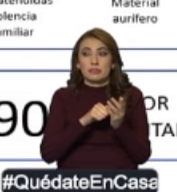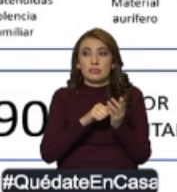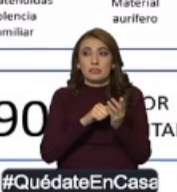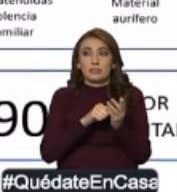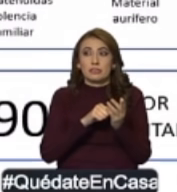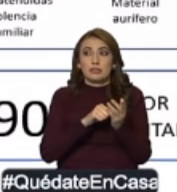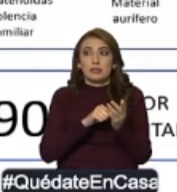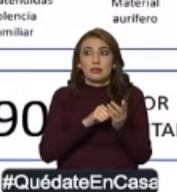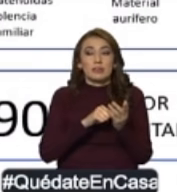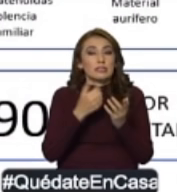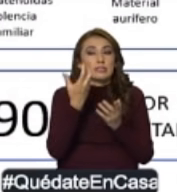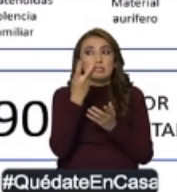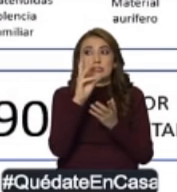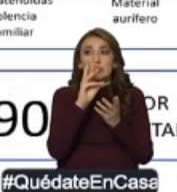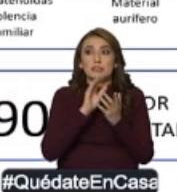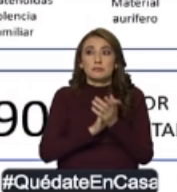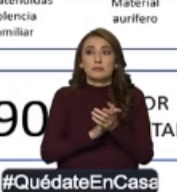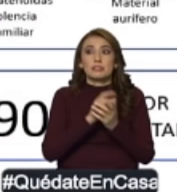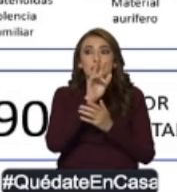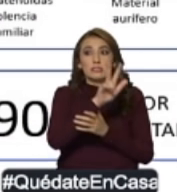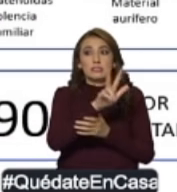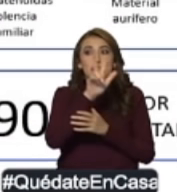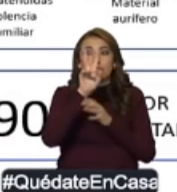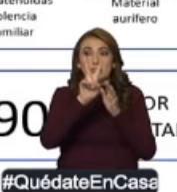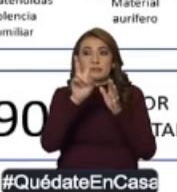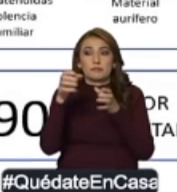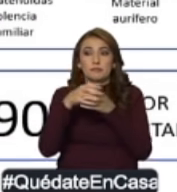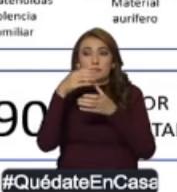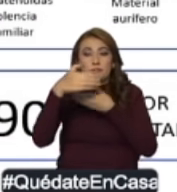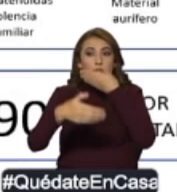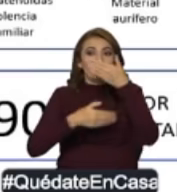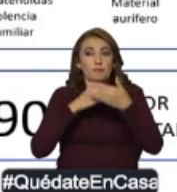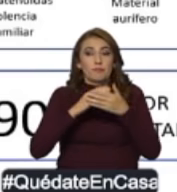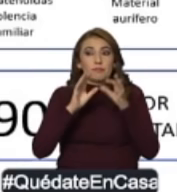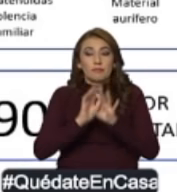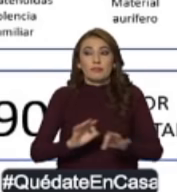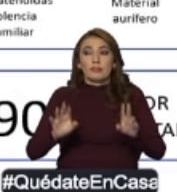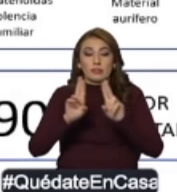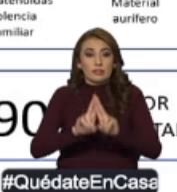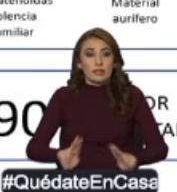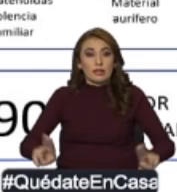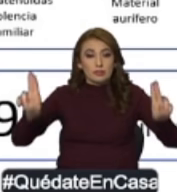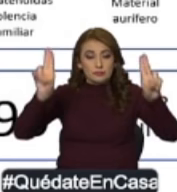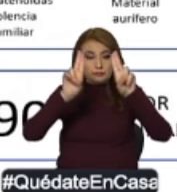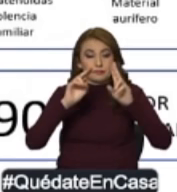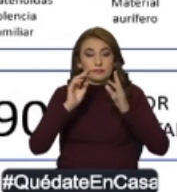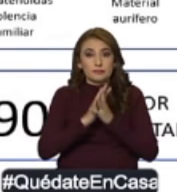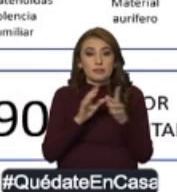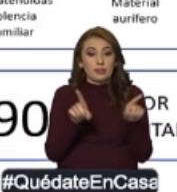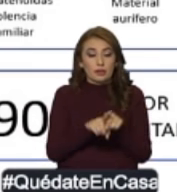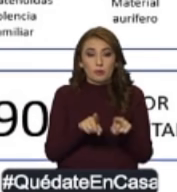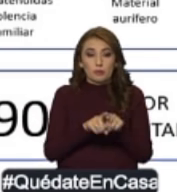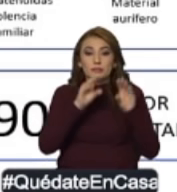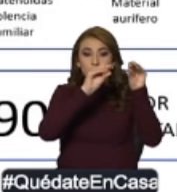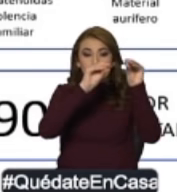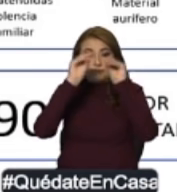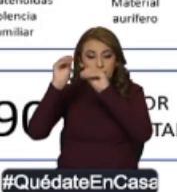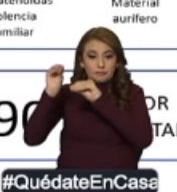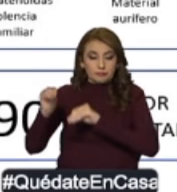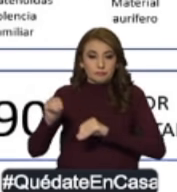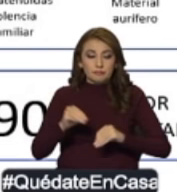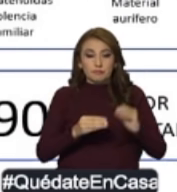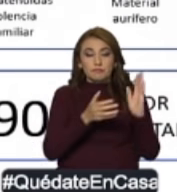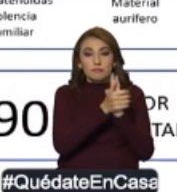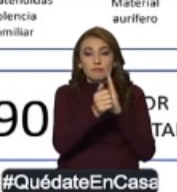16.390 acciones desarrolladas con nuestros policías formados en Naciones Unidas, los policías cascos azules, que están ayudando,